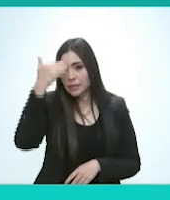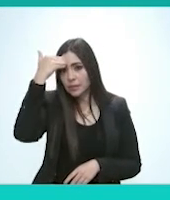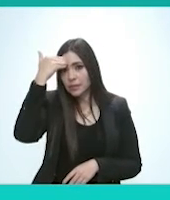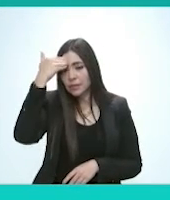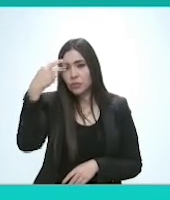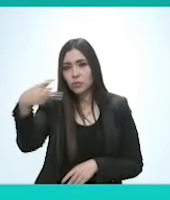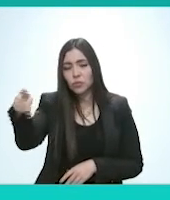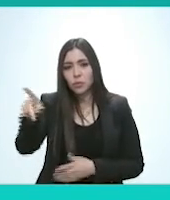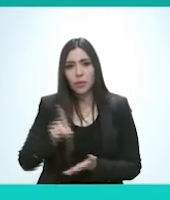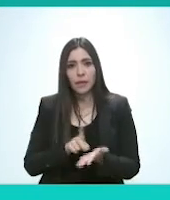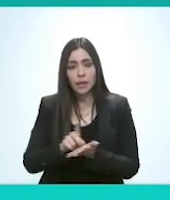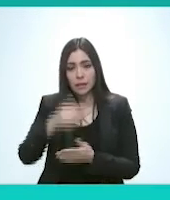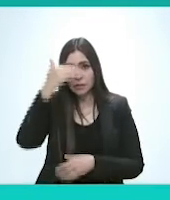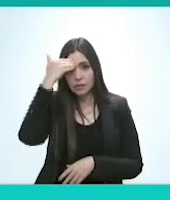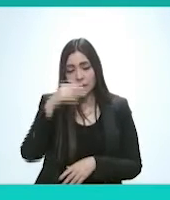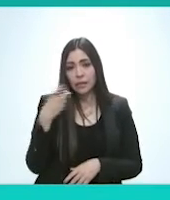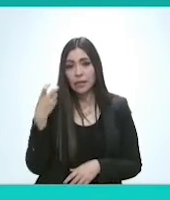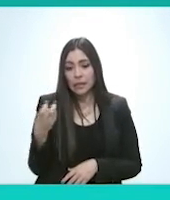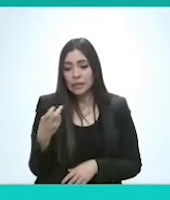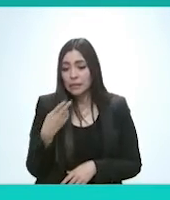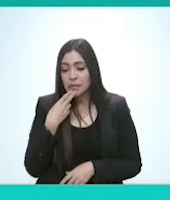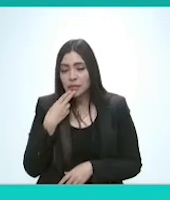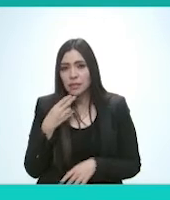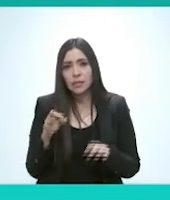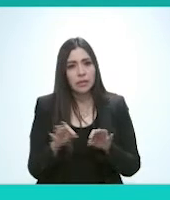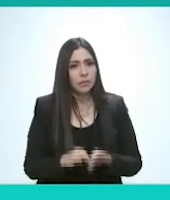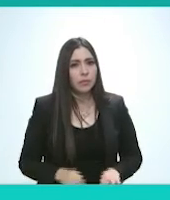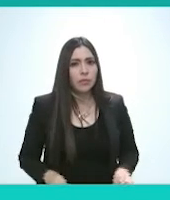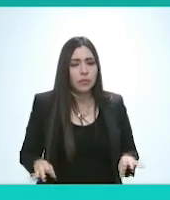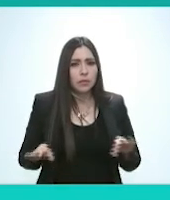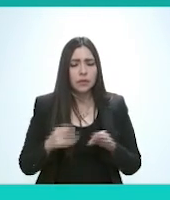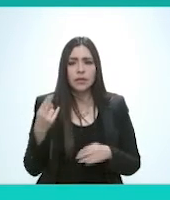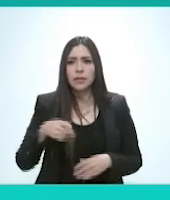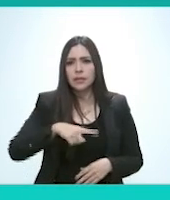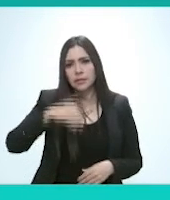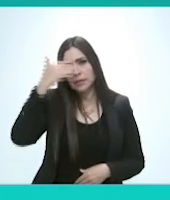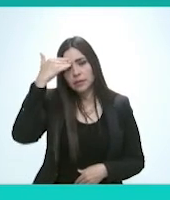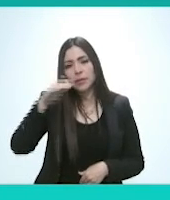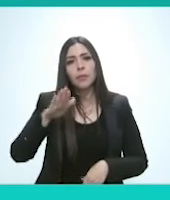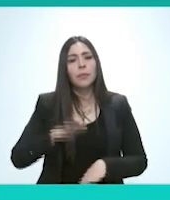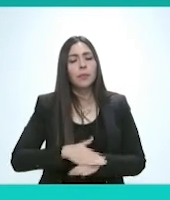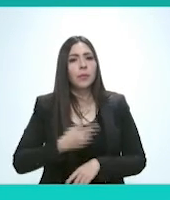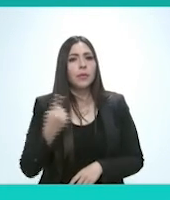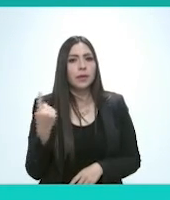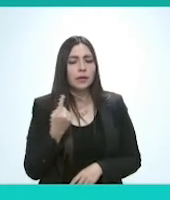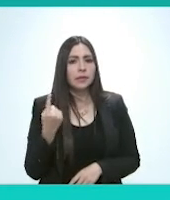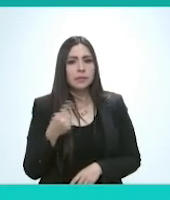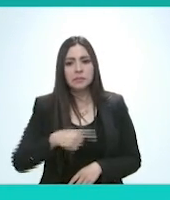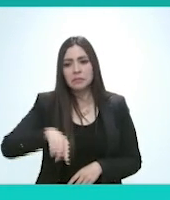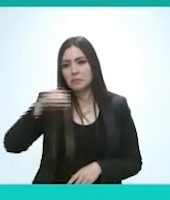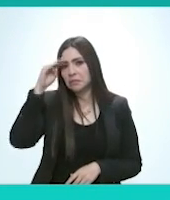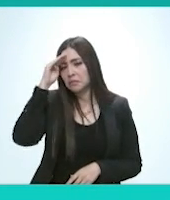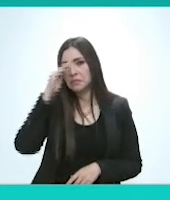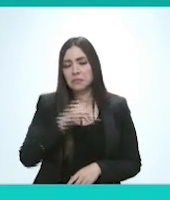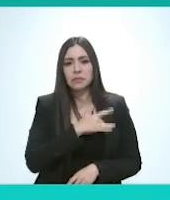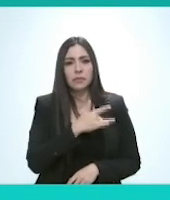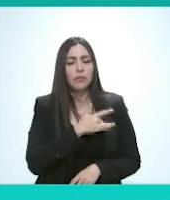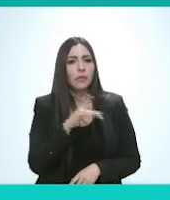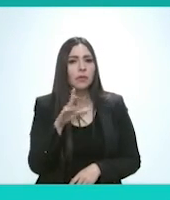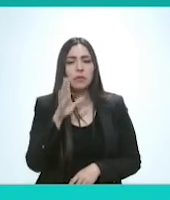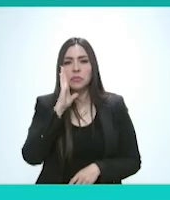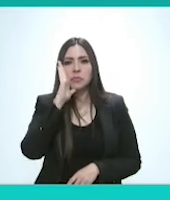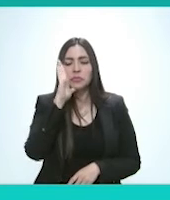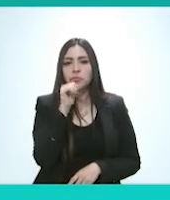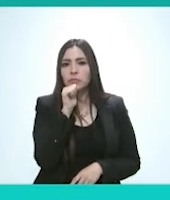en este caso es grandísima hay que saber por porque se estimó que no era viable